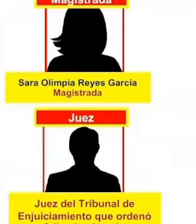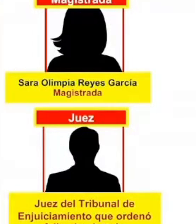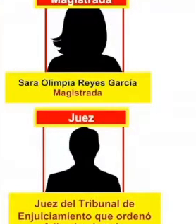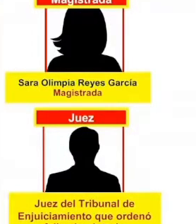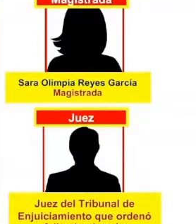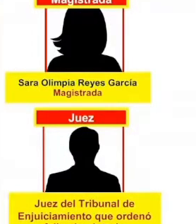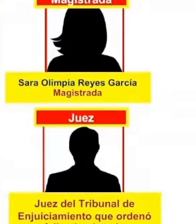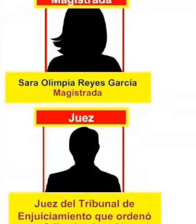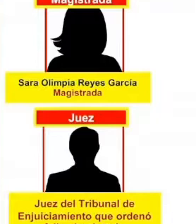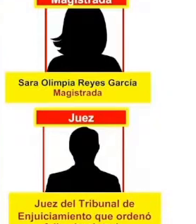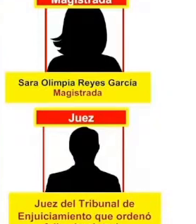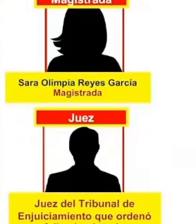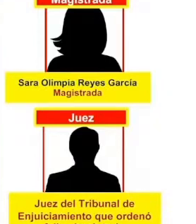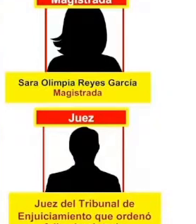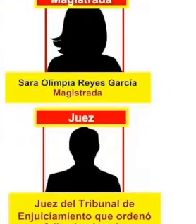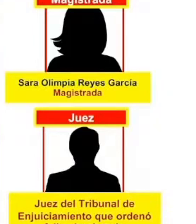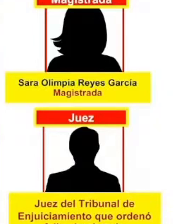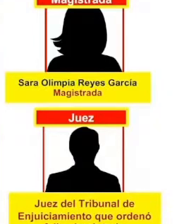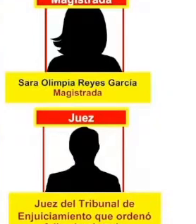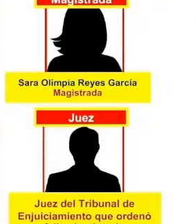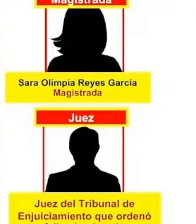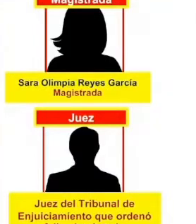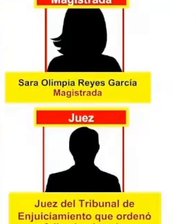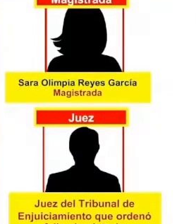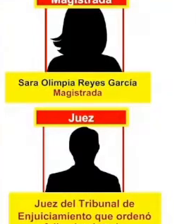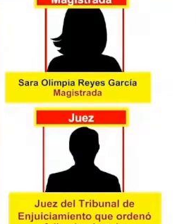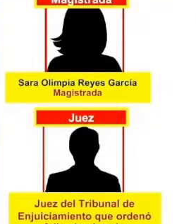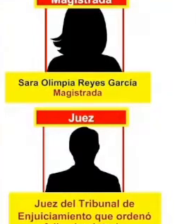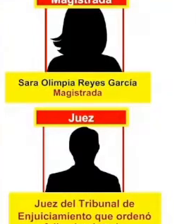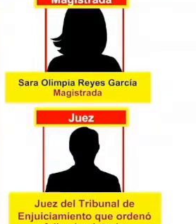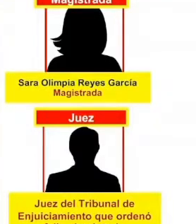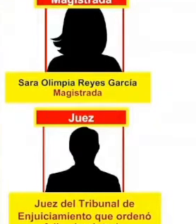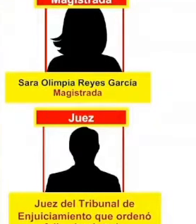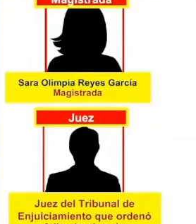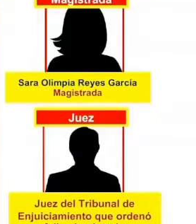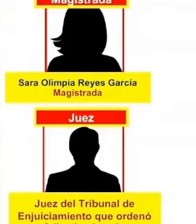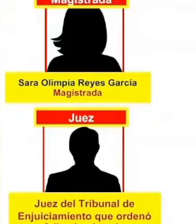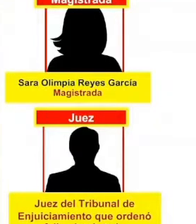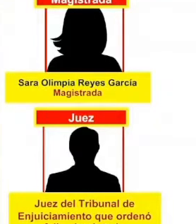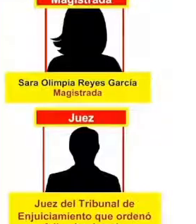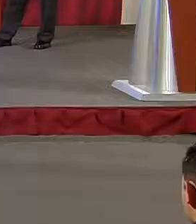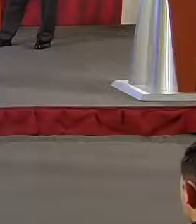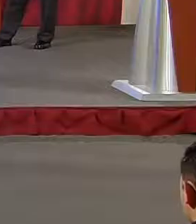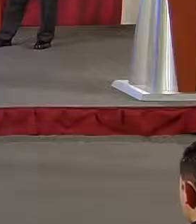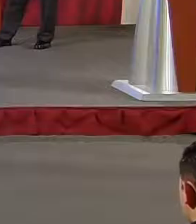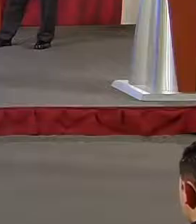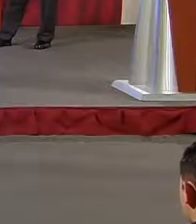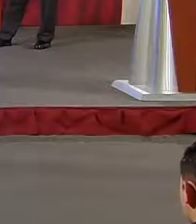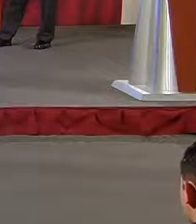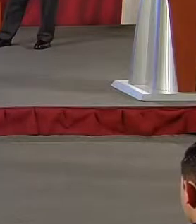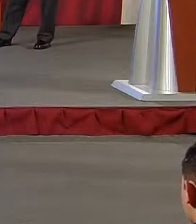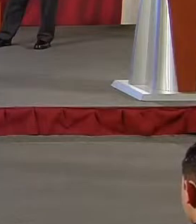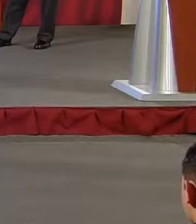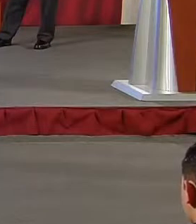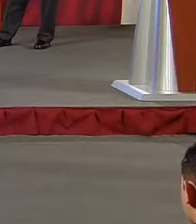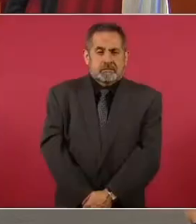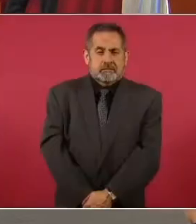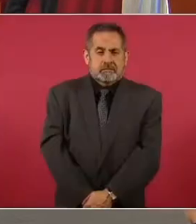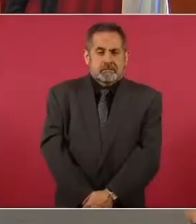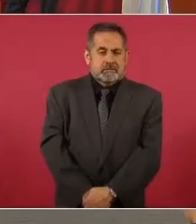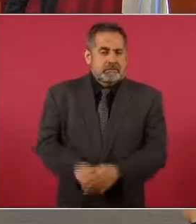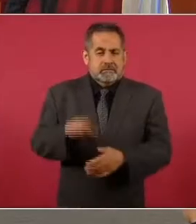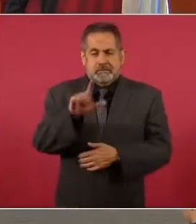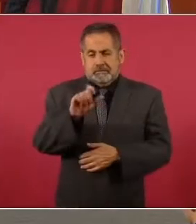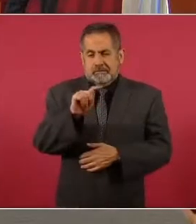impunidad. Es el caso de la absolución de diferentes procesos penales de Leticia N., alias